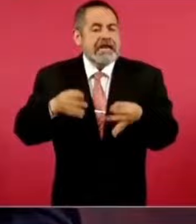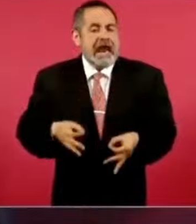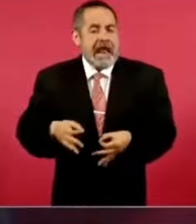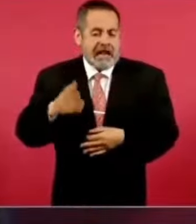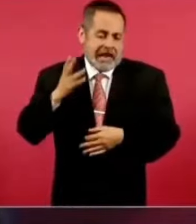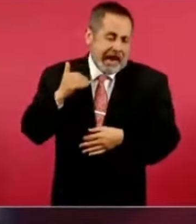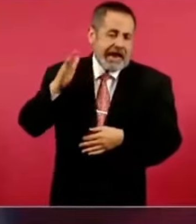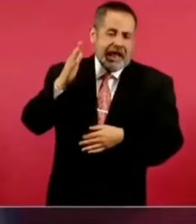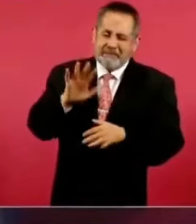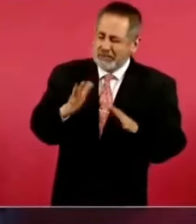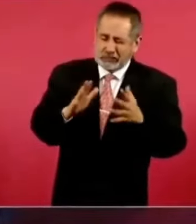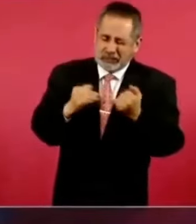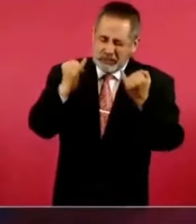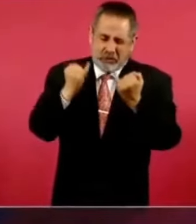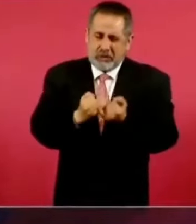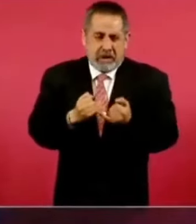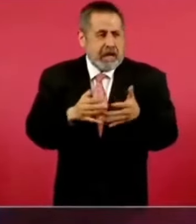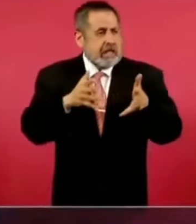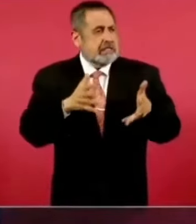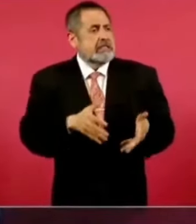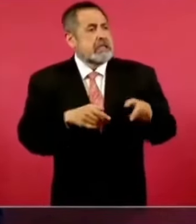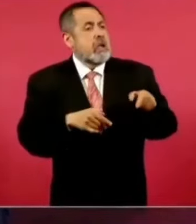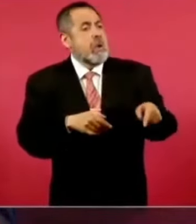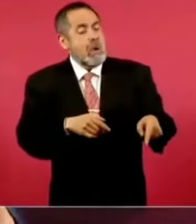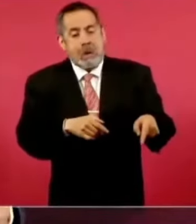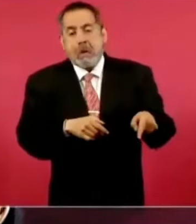como estaba en ese entonces.